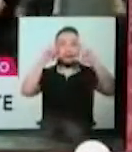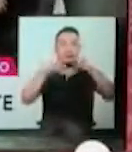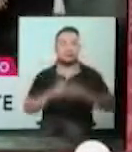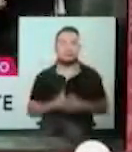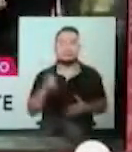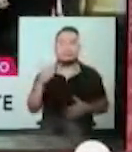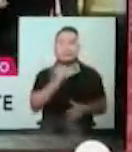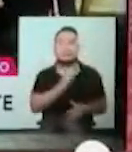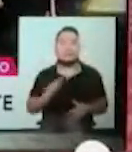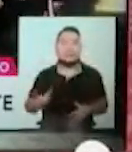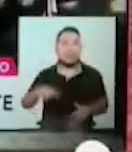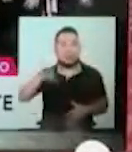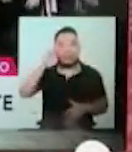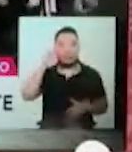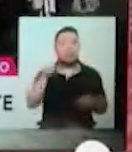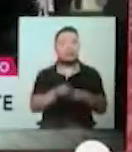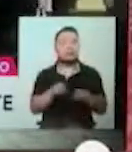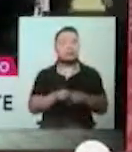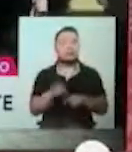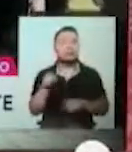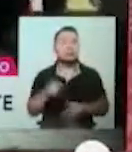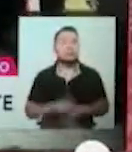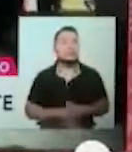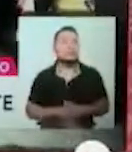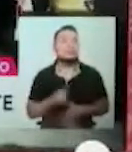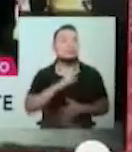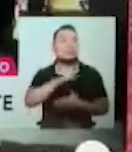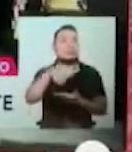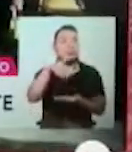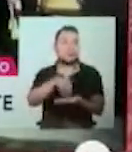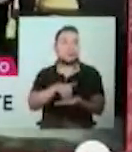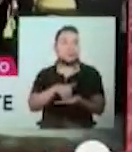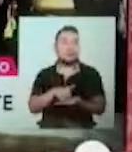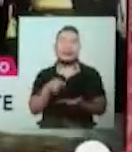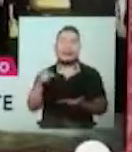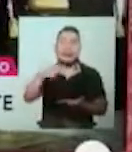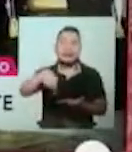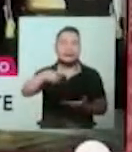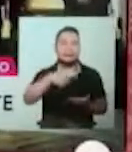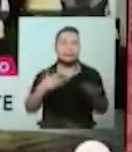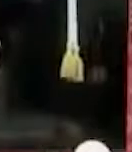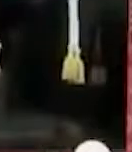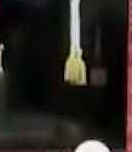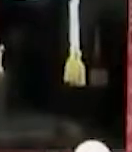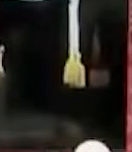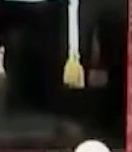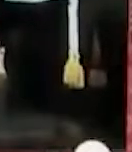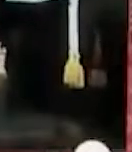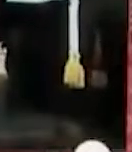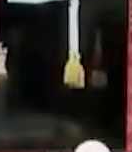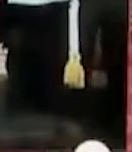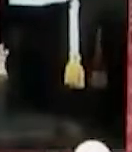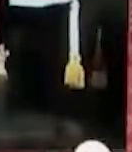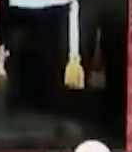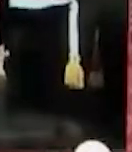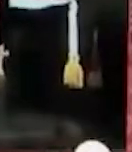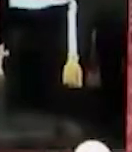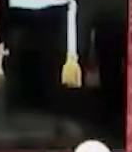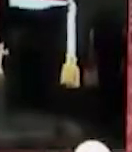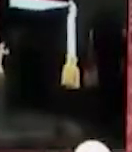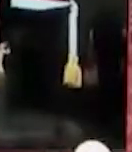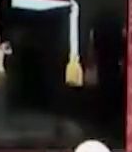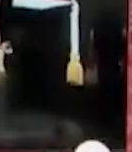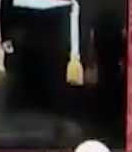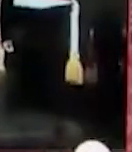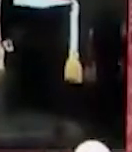las oposiciones, por hablar así en el Congreso, ¿qué actitud pueden tomar tú ante el gabinete? Creo